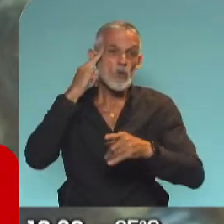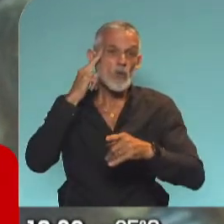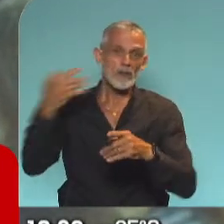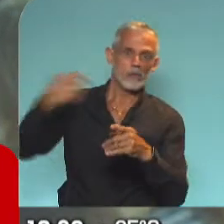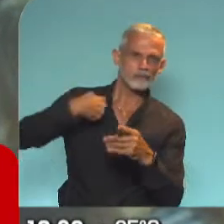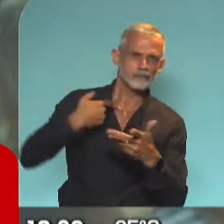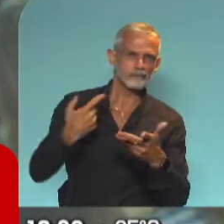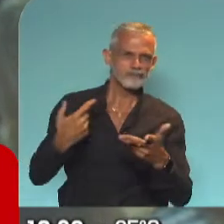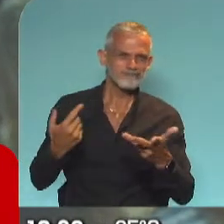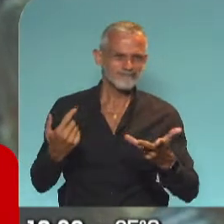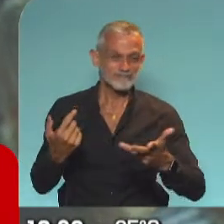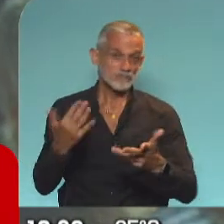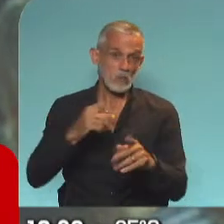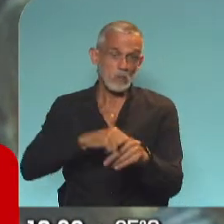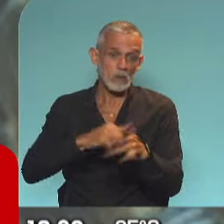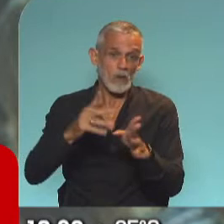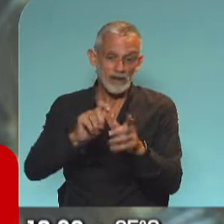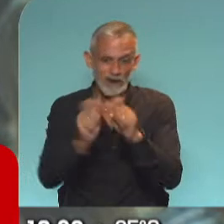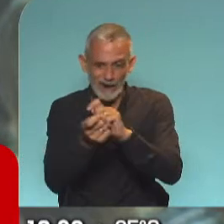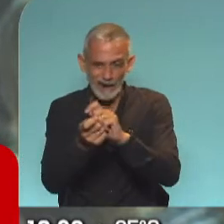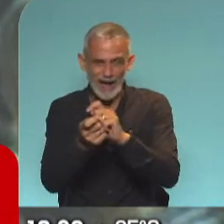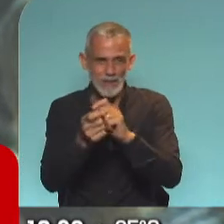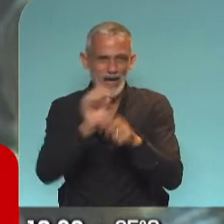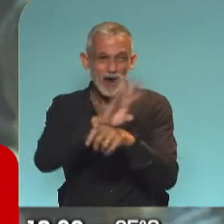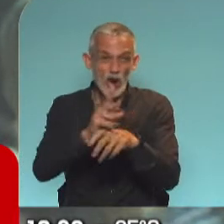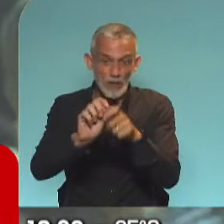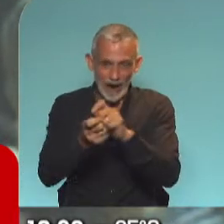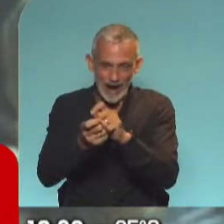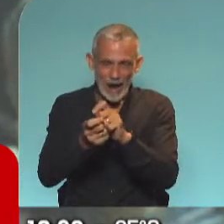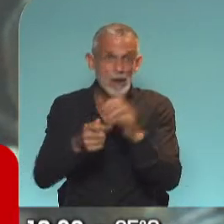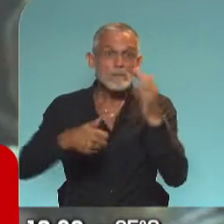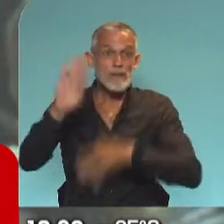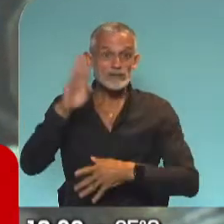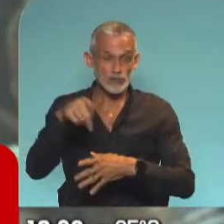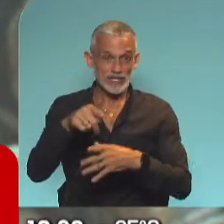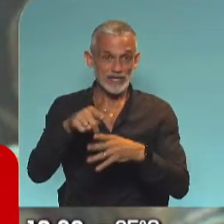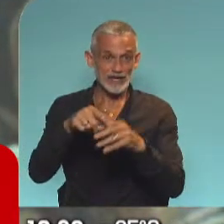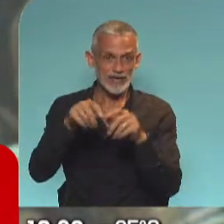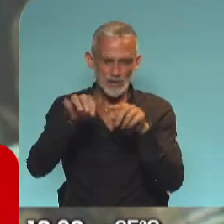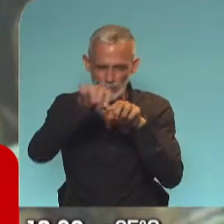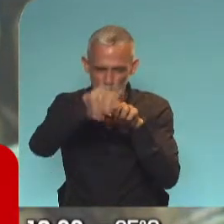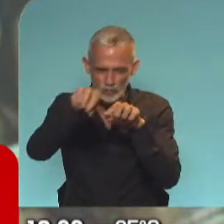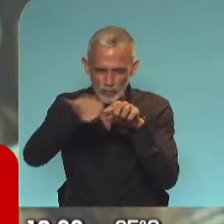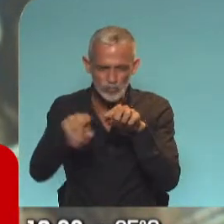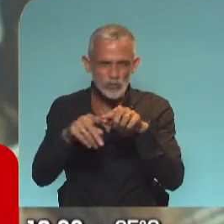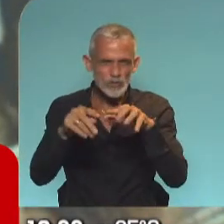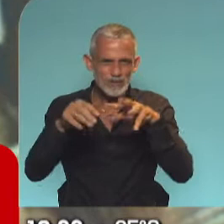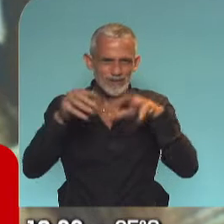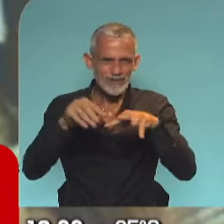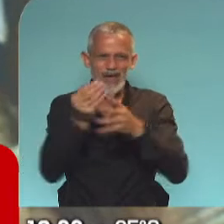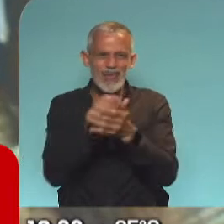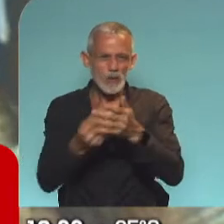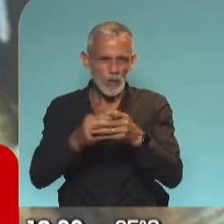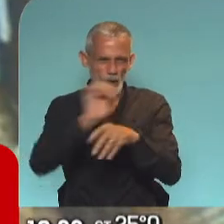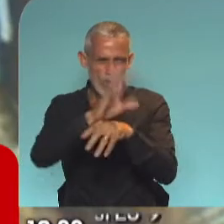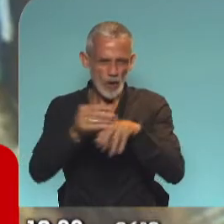bien. Sí. Pero si en un momento llega a cambiar la gran mayoría de las espigas, o de las proteínas, o